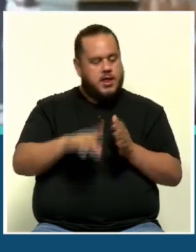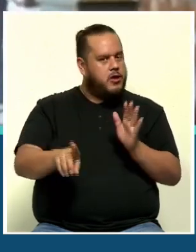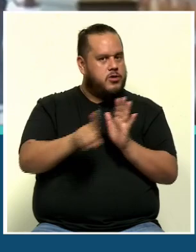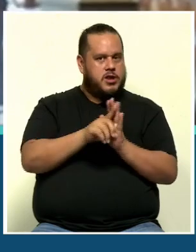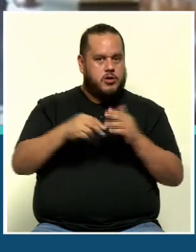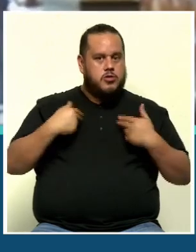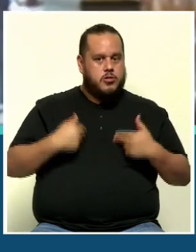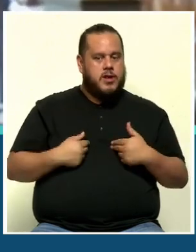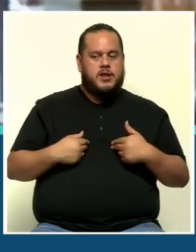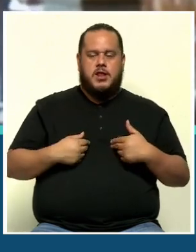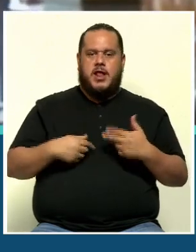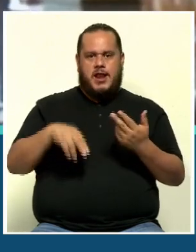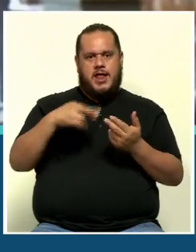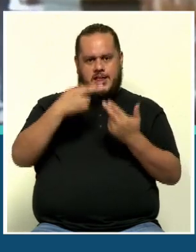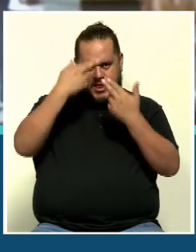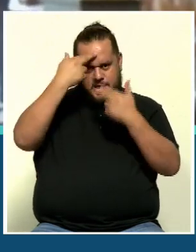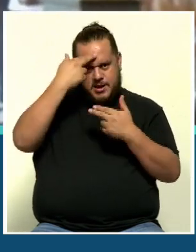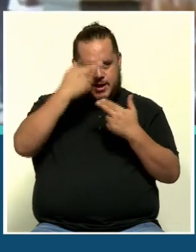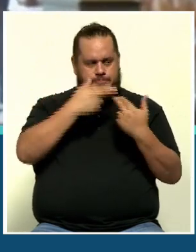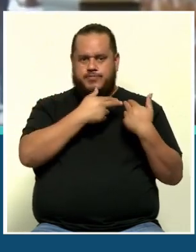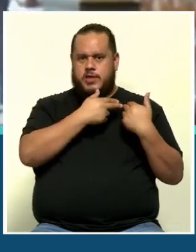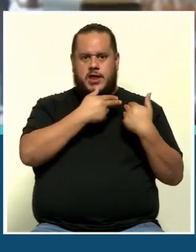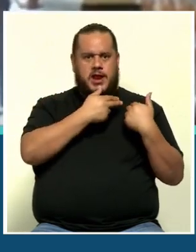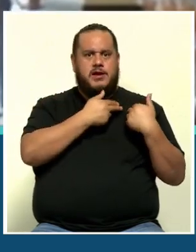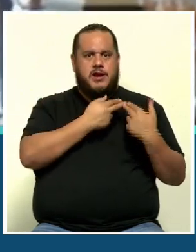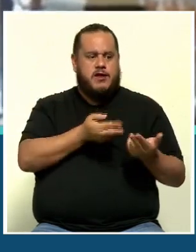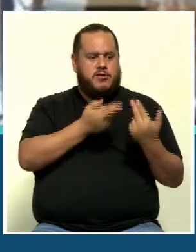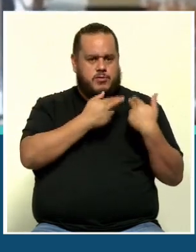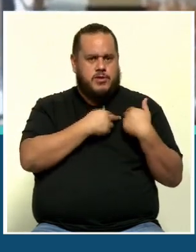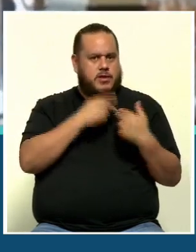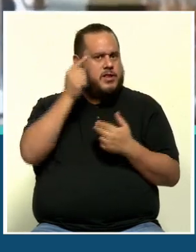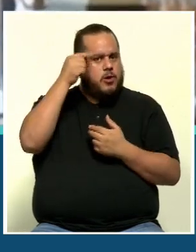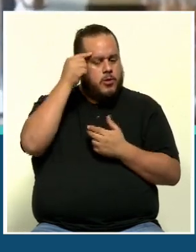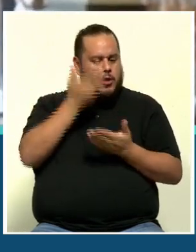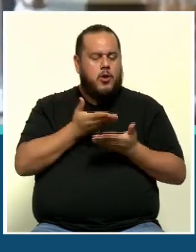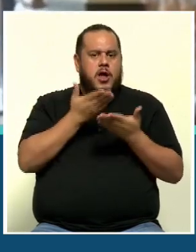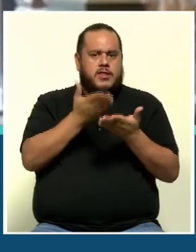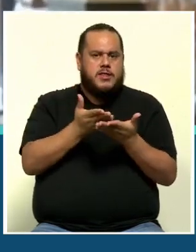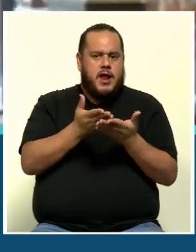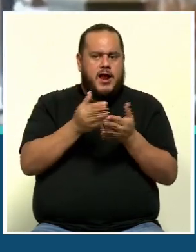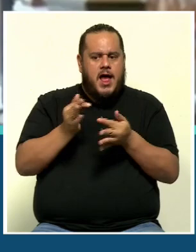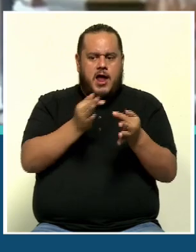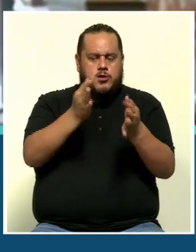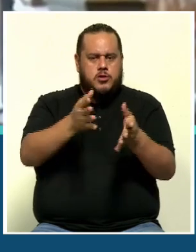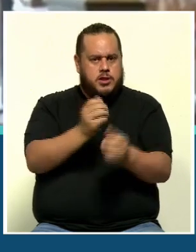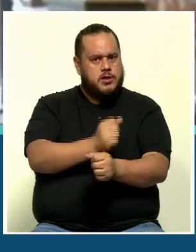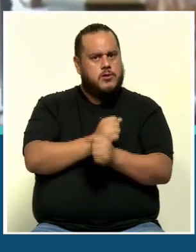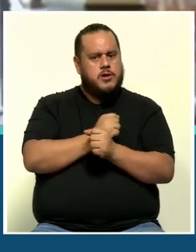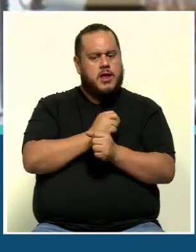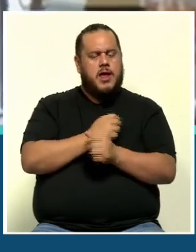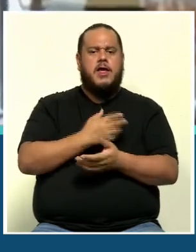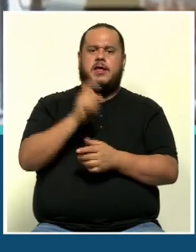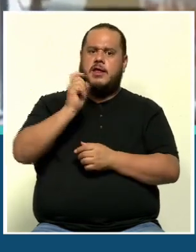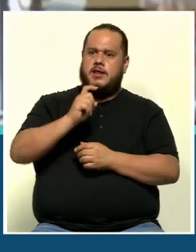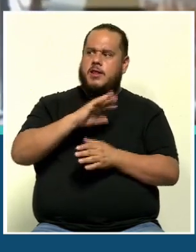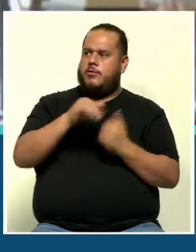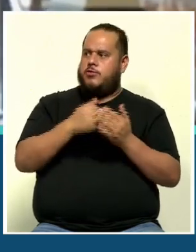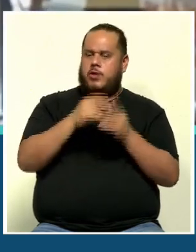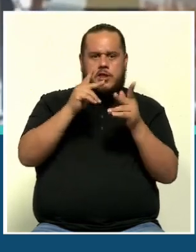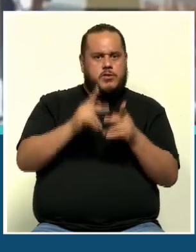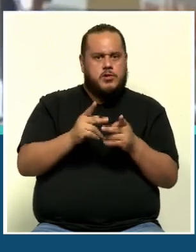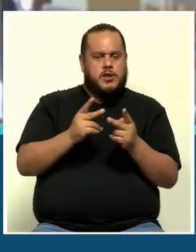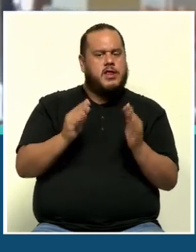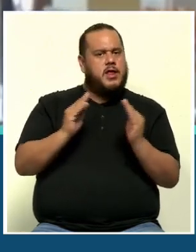como personas. La responsabilidad del gobierno es brindarnos la seguridad que necesitamos las personas que